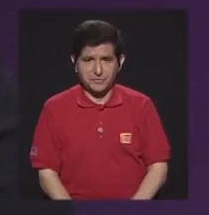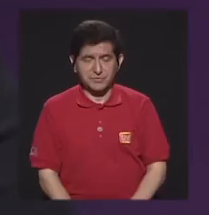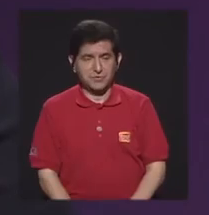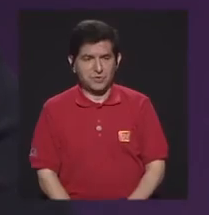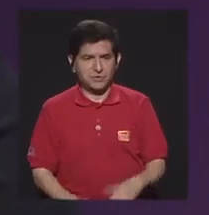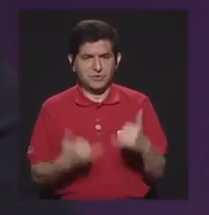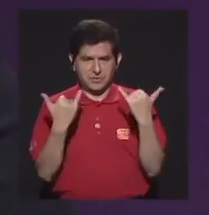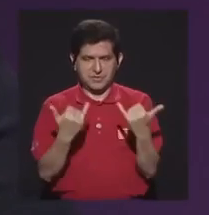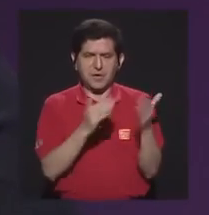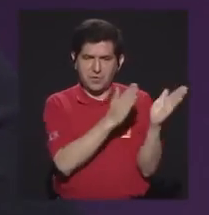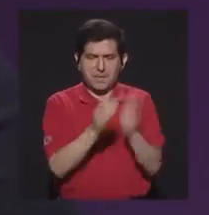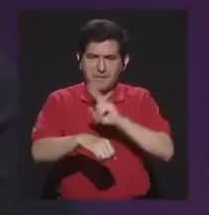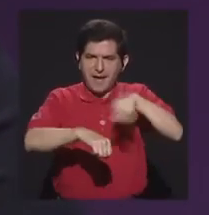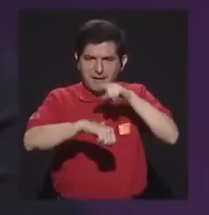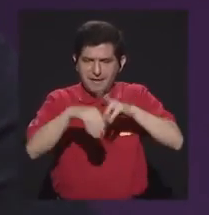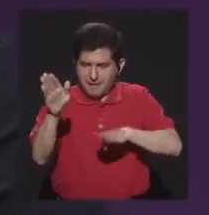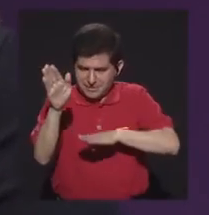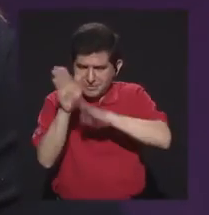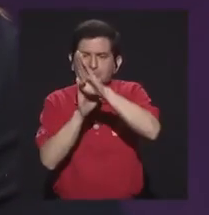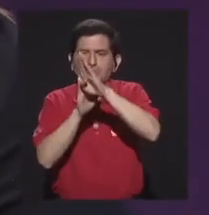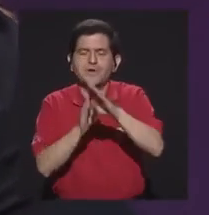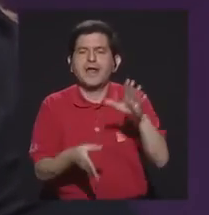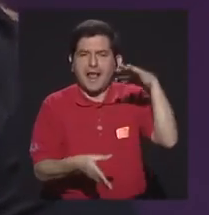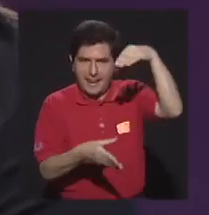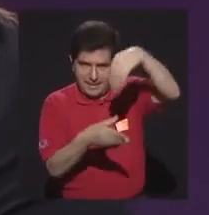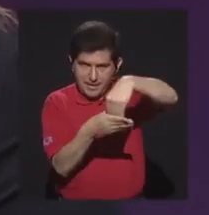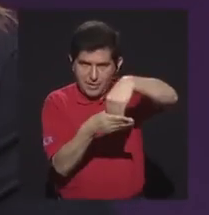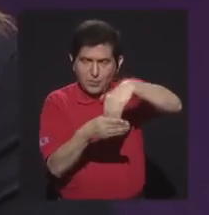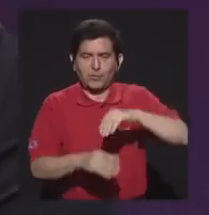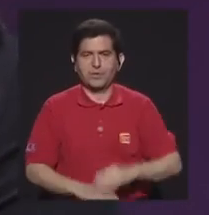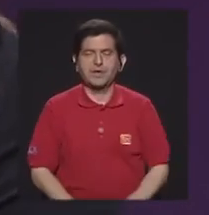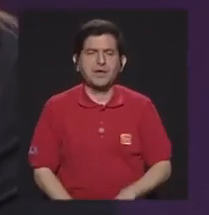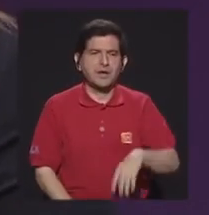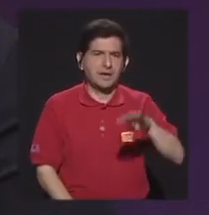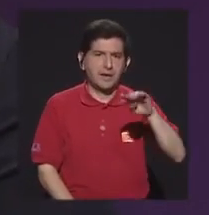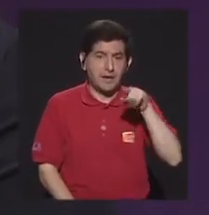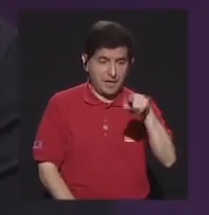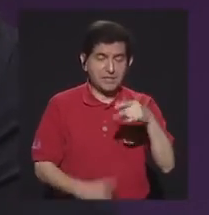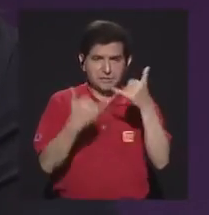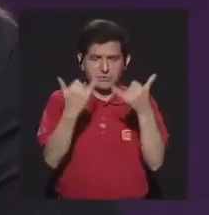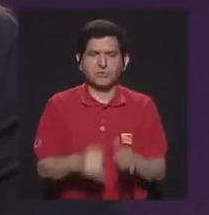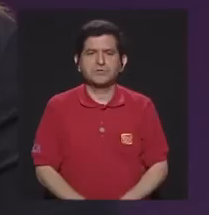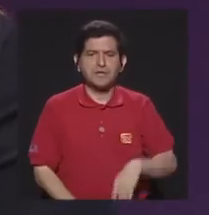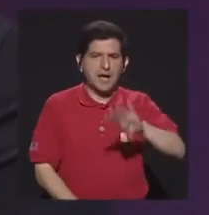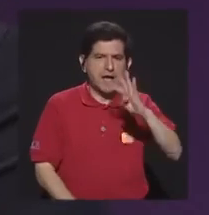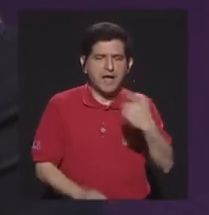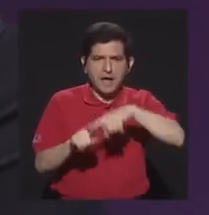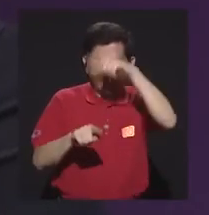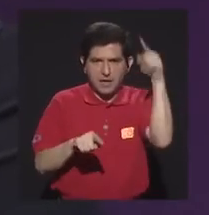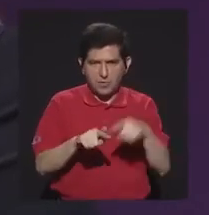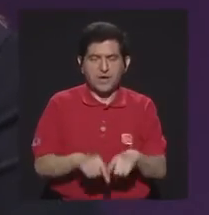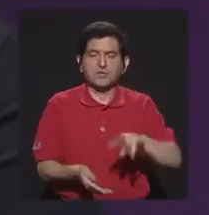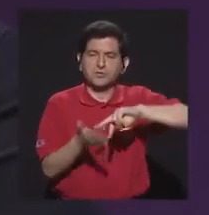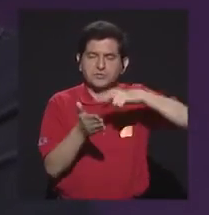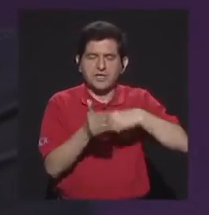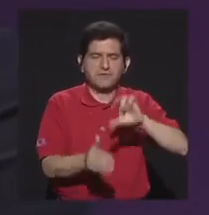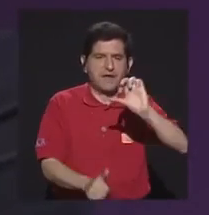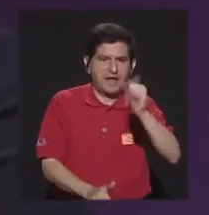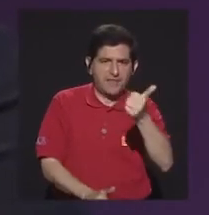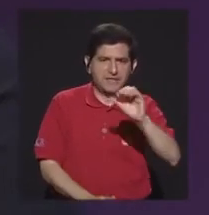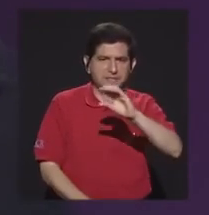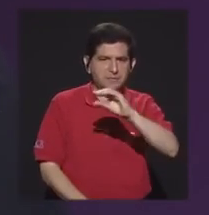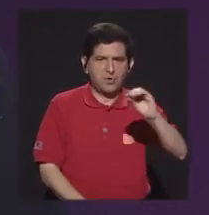como Plan Nacional de Desarrollo, incluirlo en cuarto ciclo y ya está. Décimo y undécimo. En décimo y undécimo ya está para